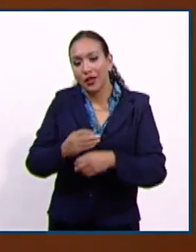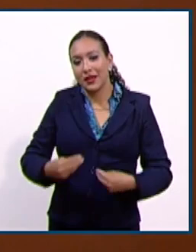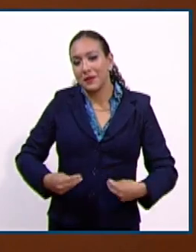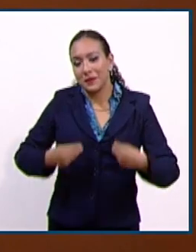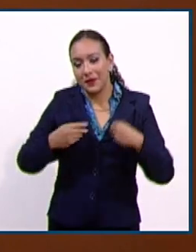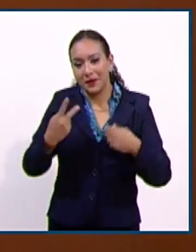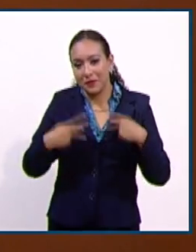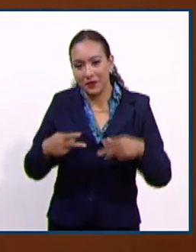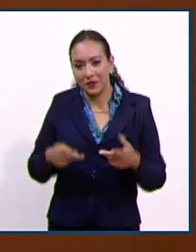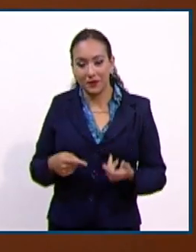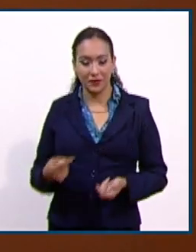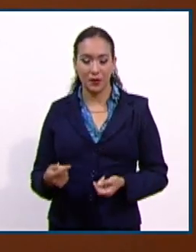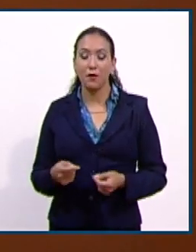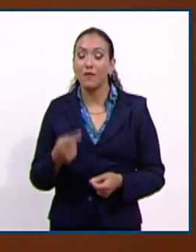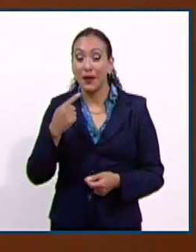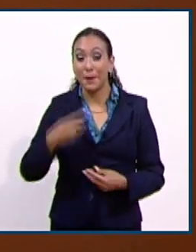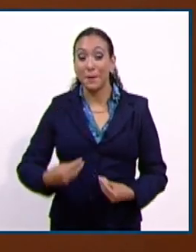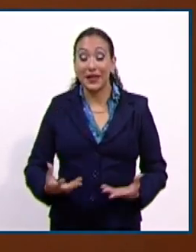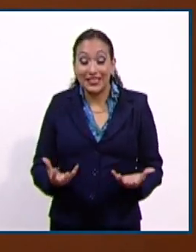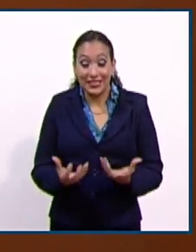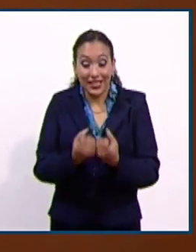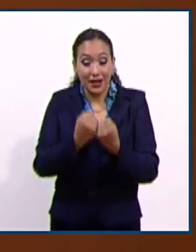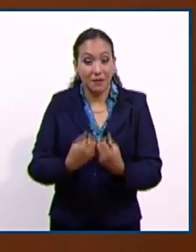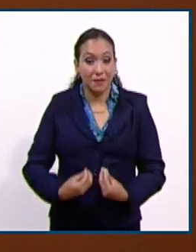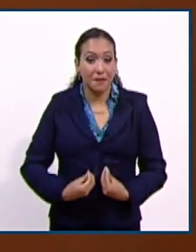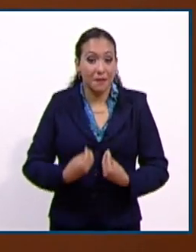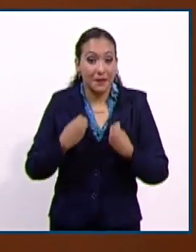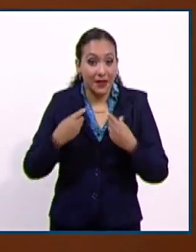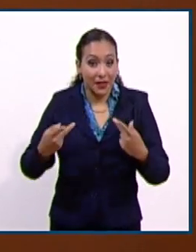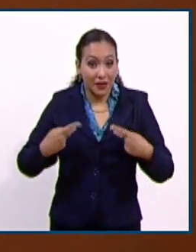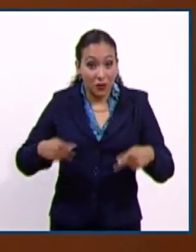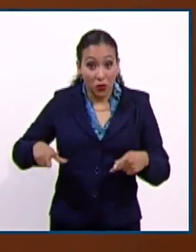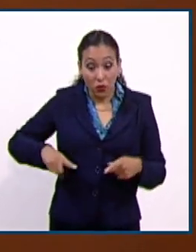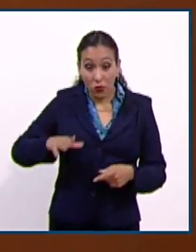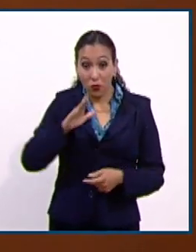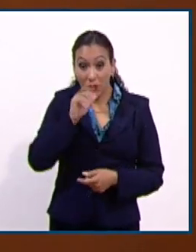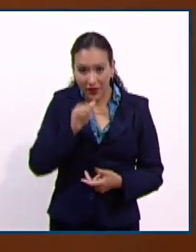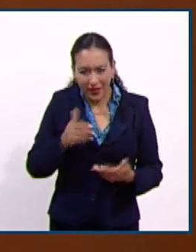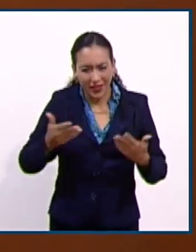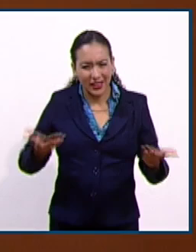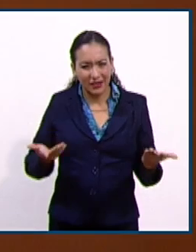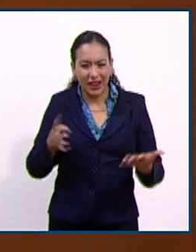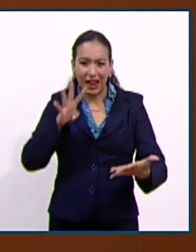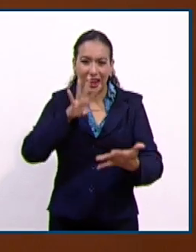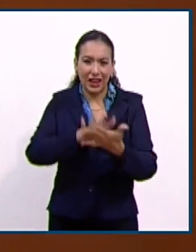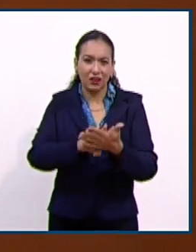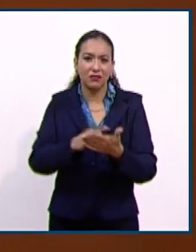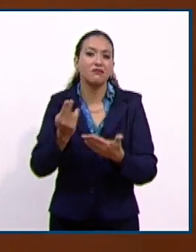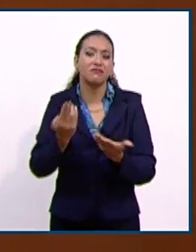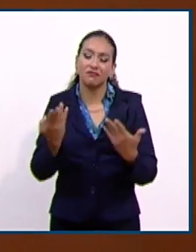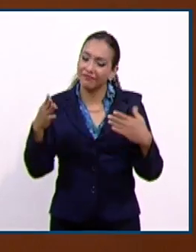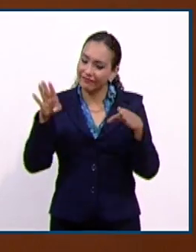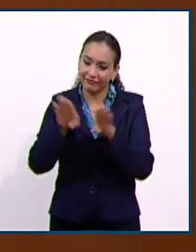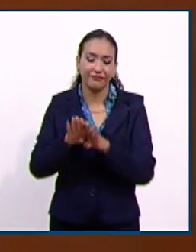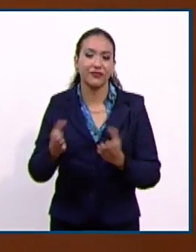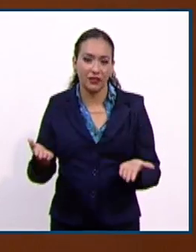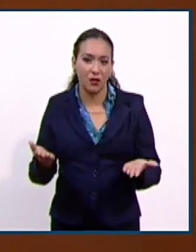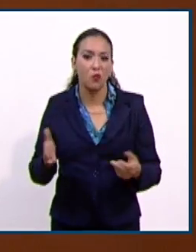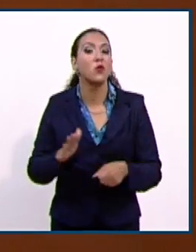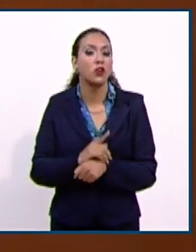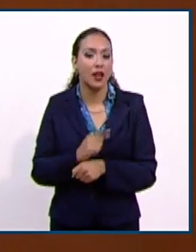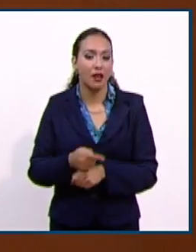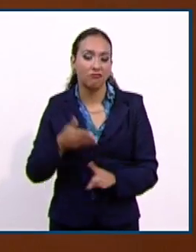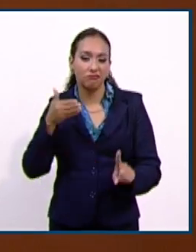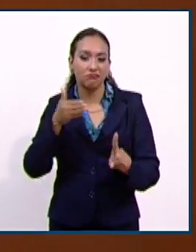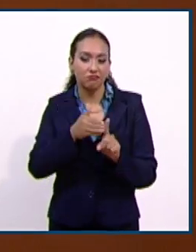no hablemos de vida digna, hablemos solo la vida de las personas, la cárcel debe cerrar. Y esta creo que